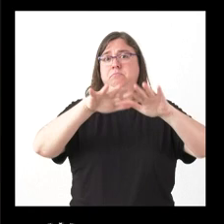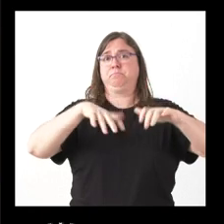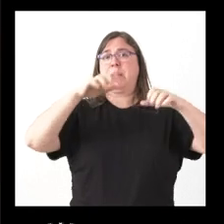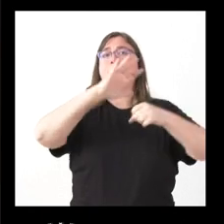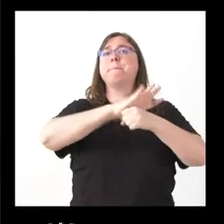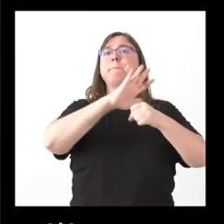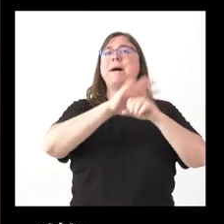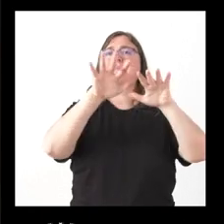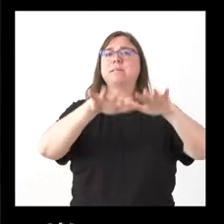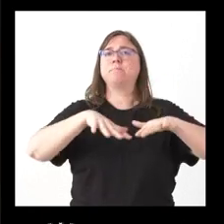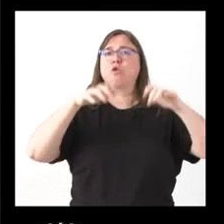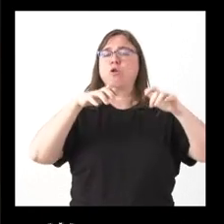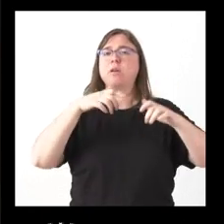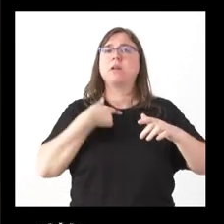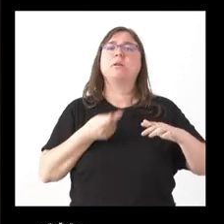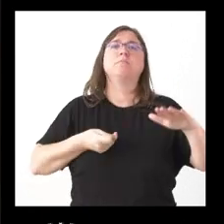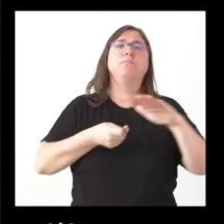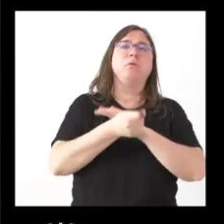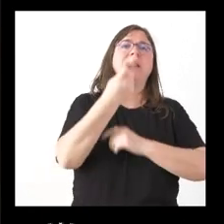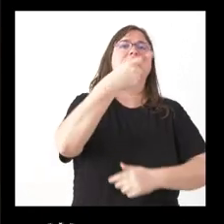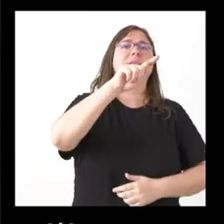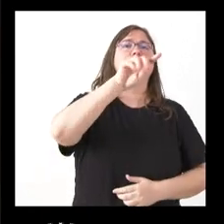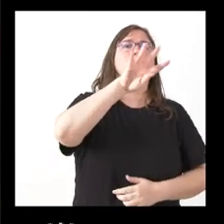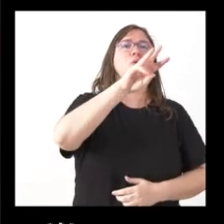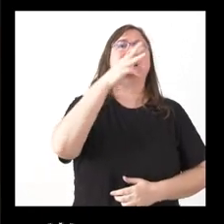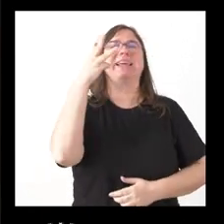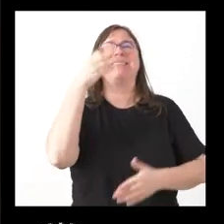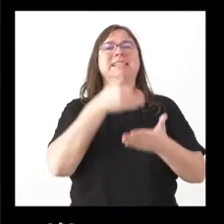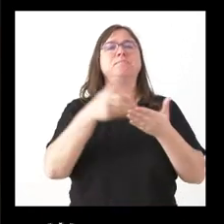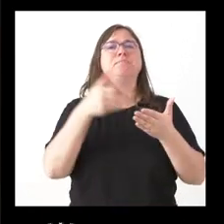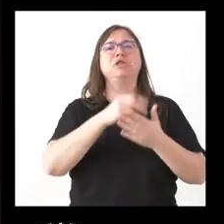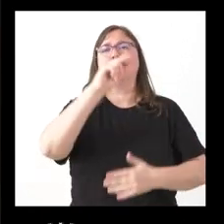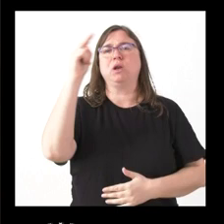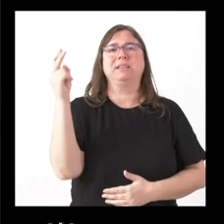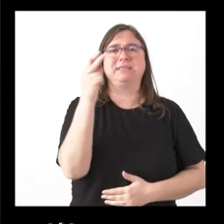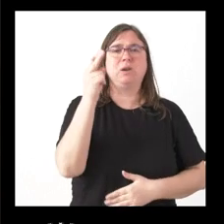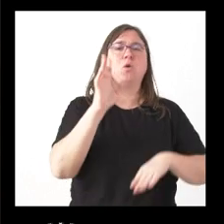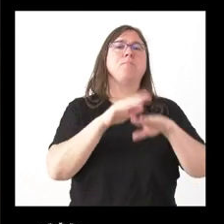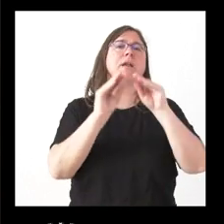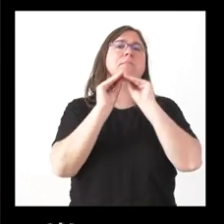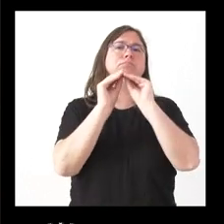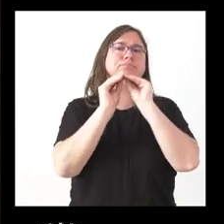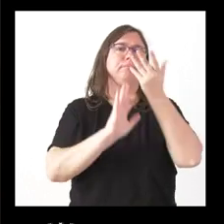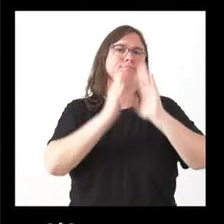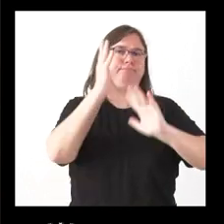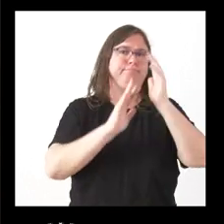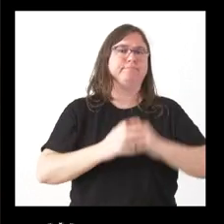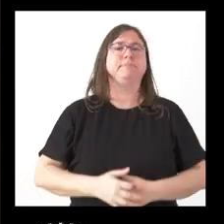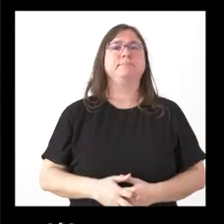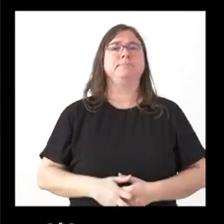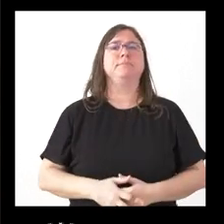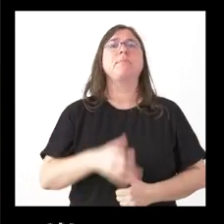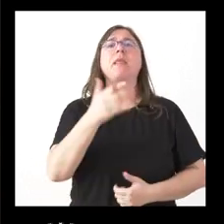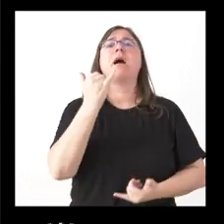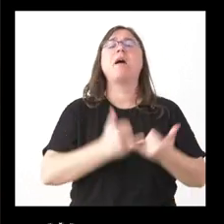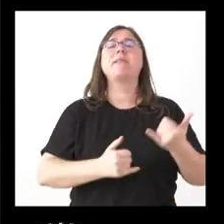va a suponer este año una inversión de 143 millones de euros en materia de operativo de incendios forestales por lo tanto las